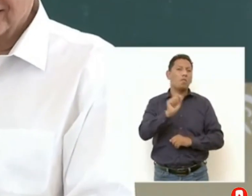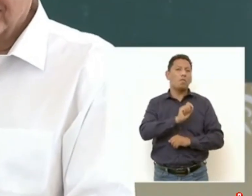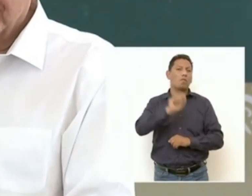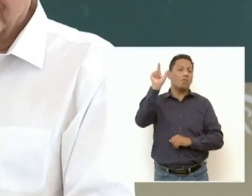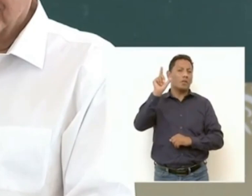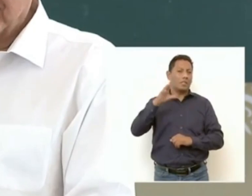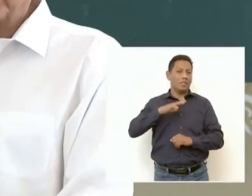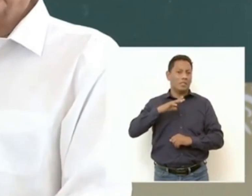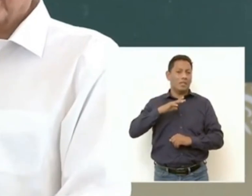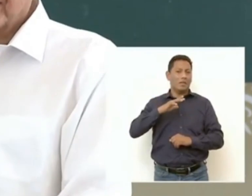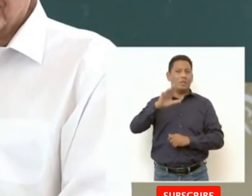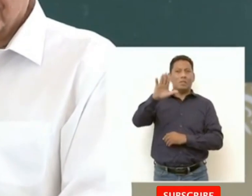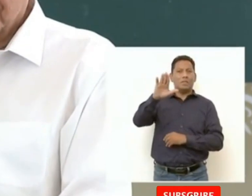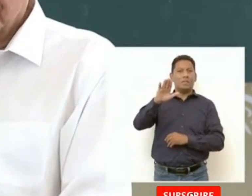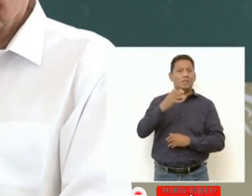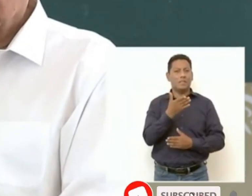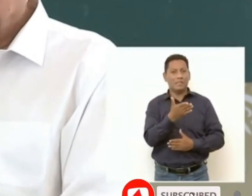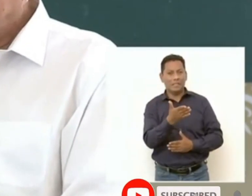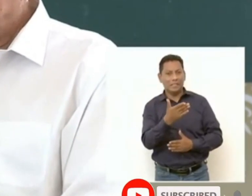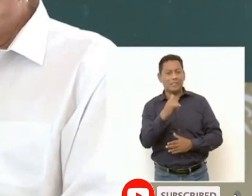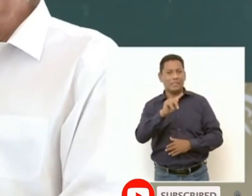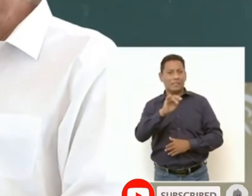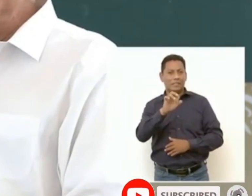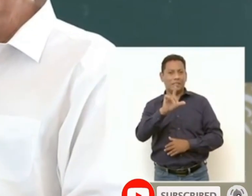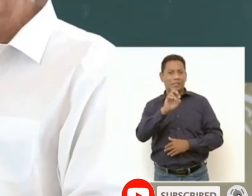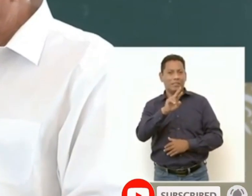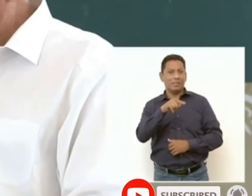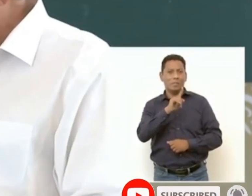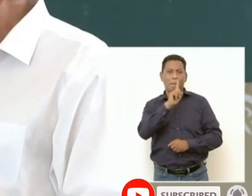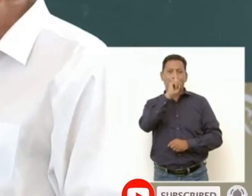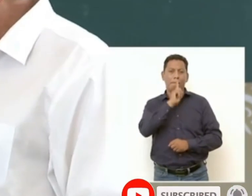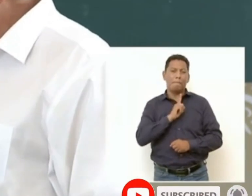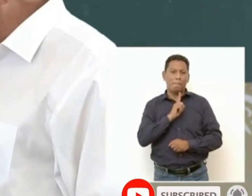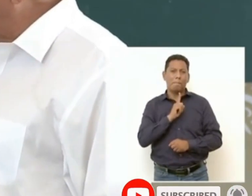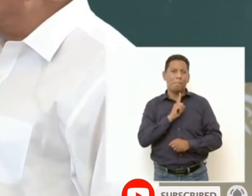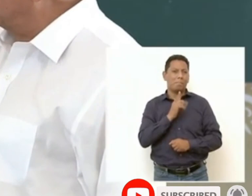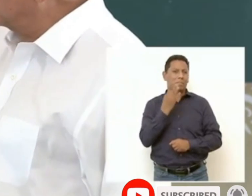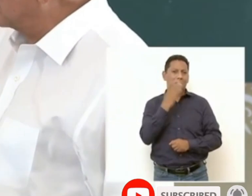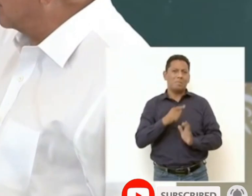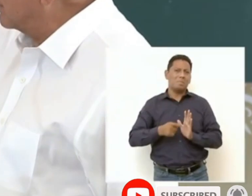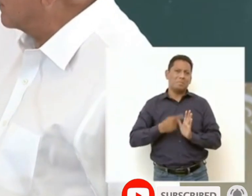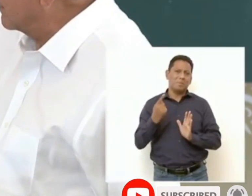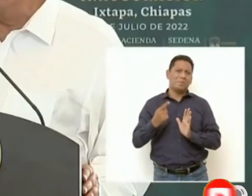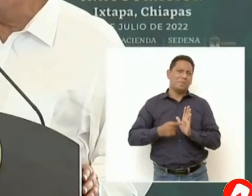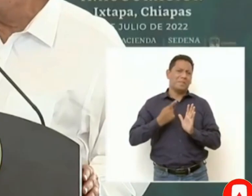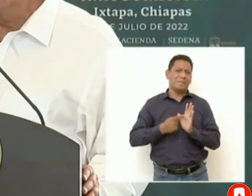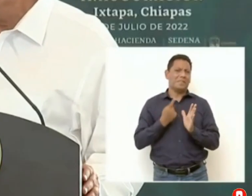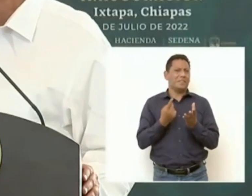Hitler, Goebbels, una mentira que se repite muchas